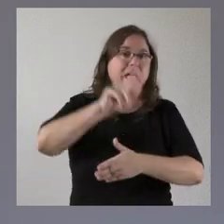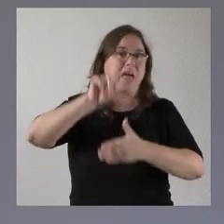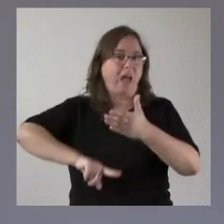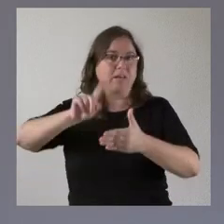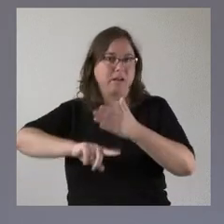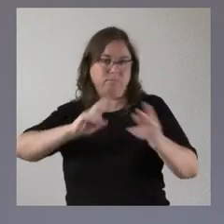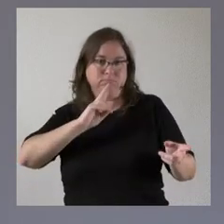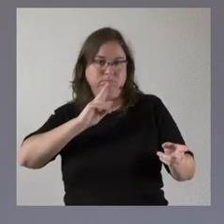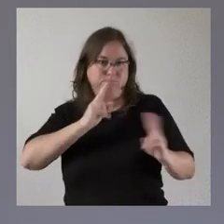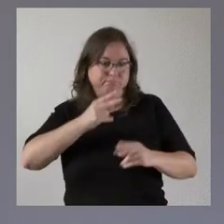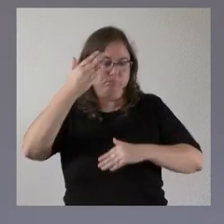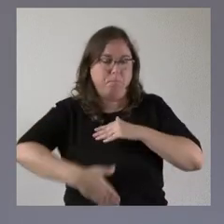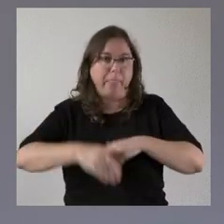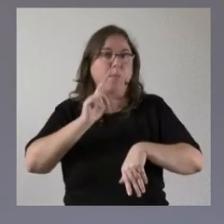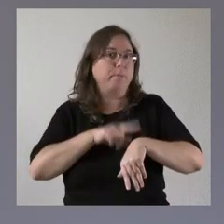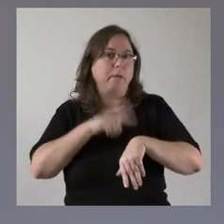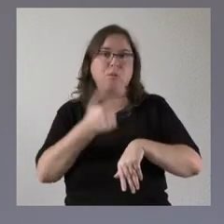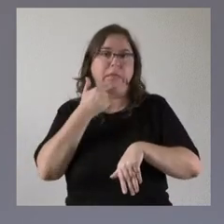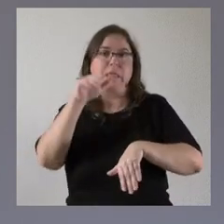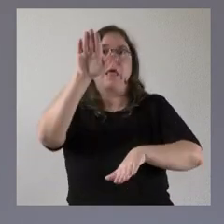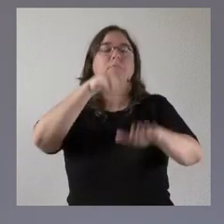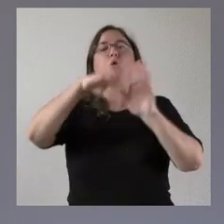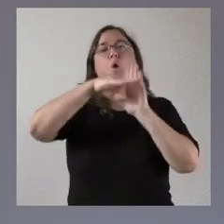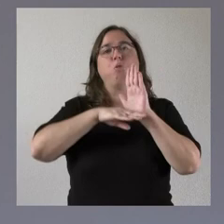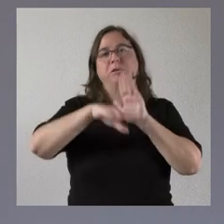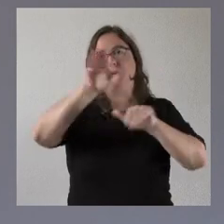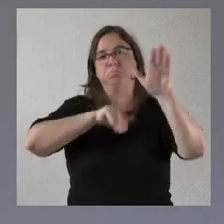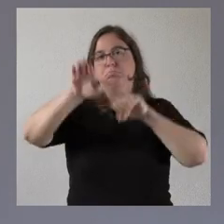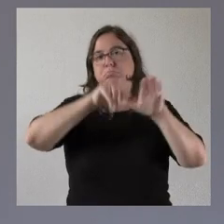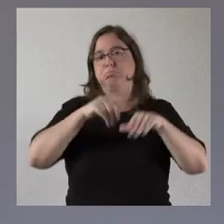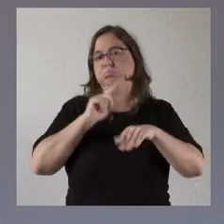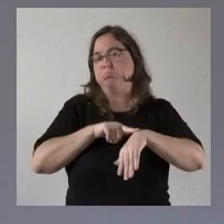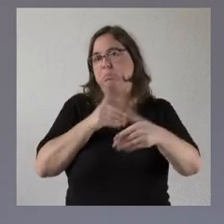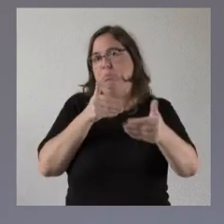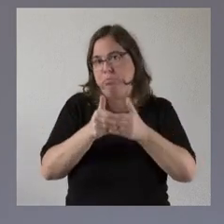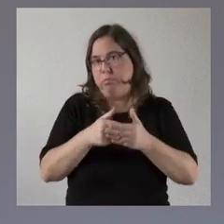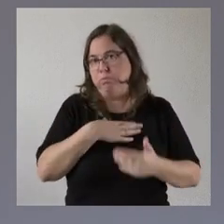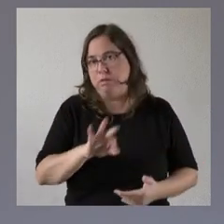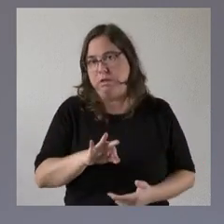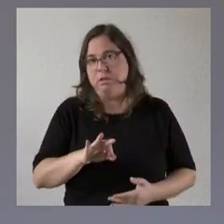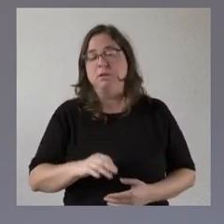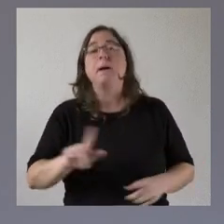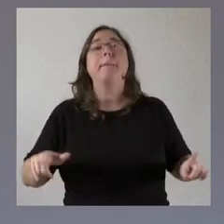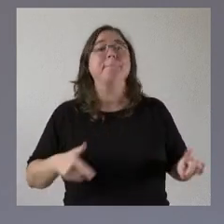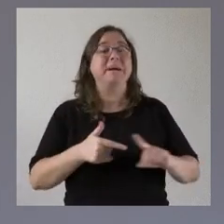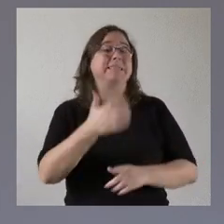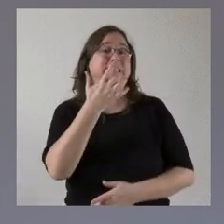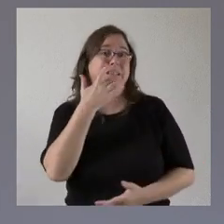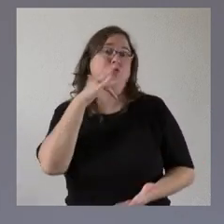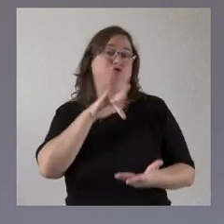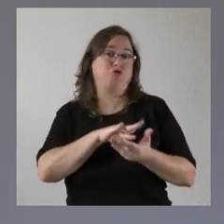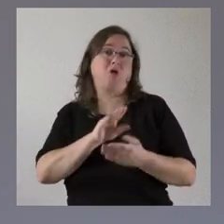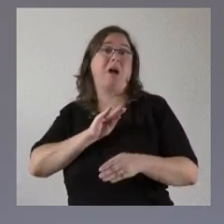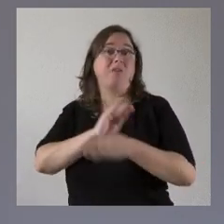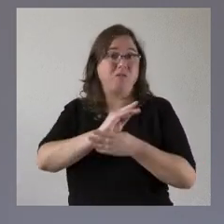dentro de los plazos que establezca la convocatoria la mayor brevedad posible y por supuesto Siempre que se da una ayuda a